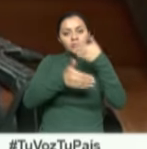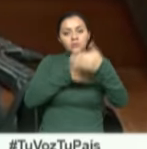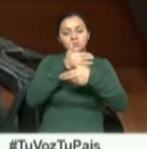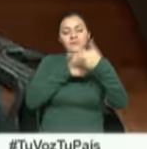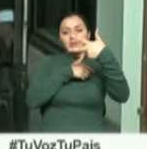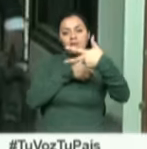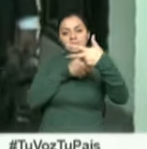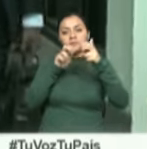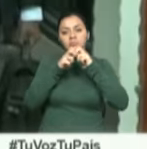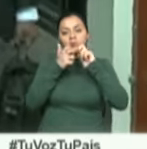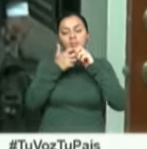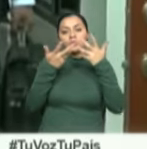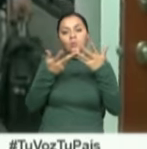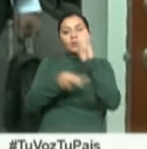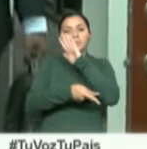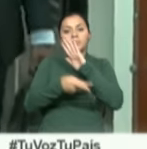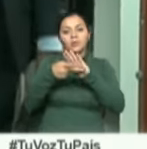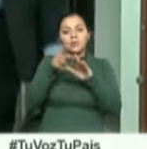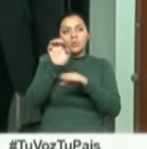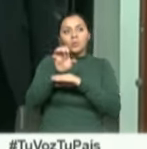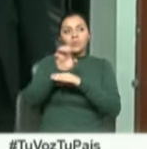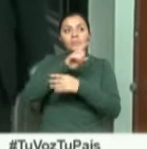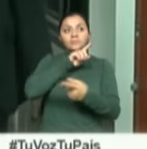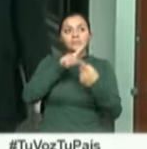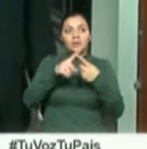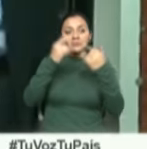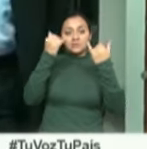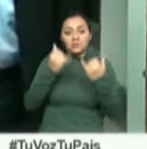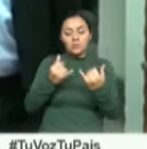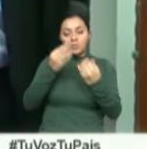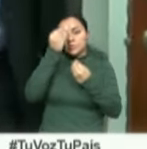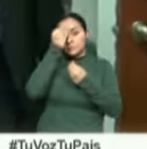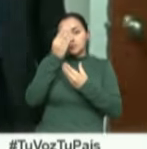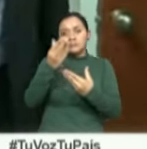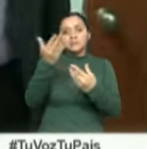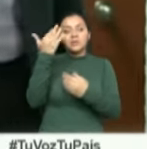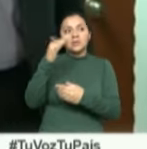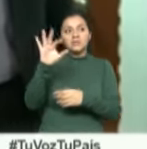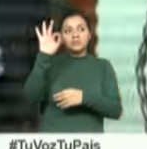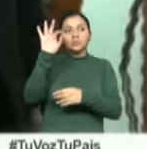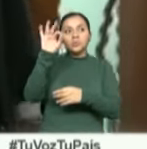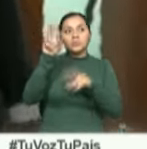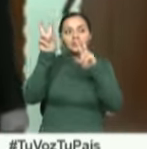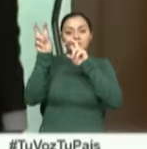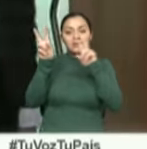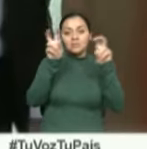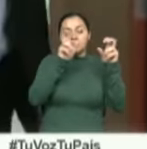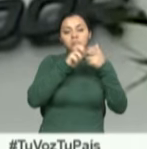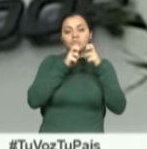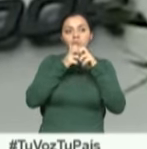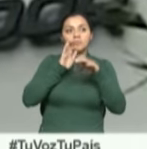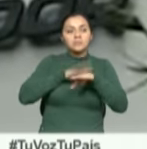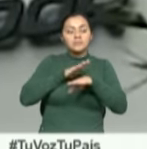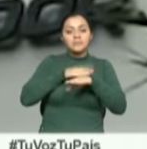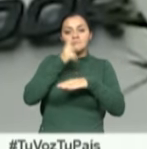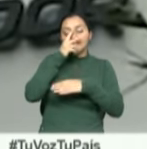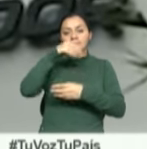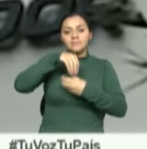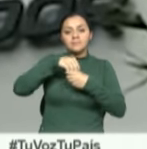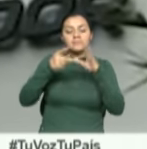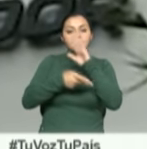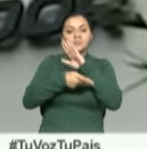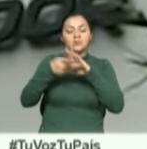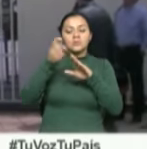lavado de activos en el caso Petroecuador. Hasta la fecha ha iniciado 19 casos por presuntos actos ilícitos cometidos en la estatal